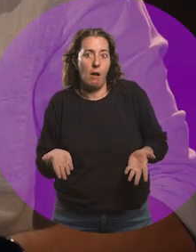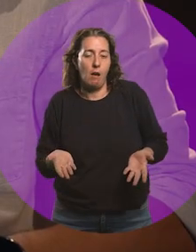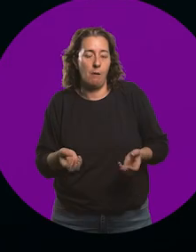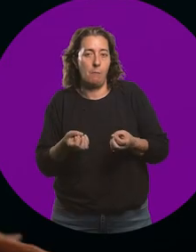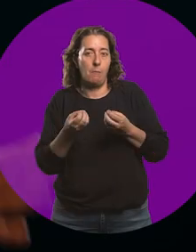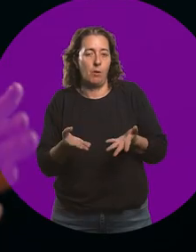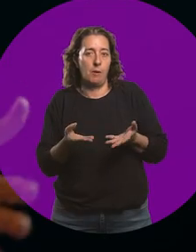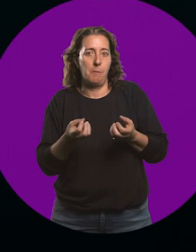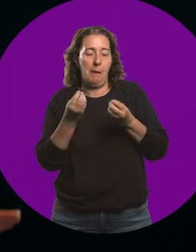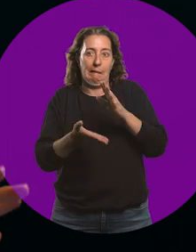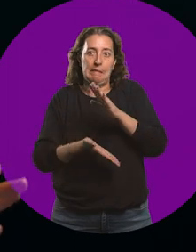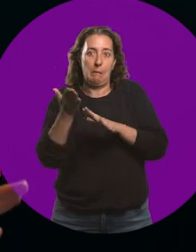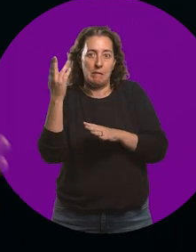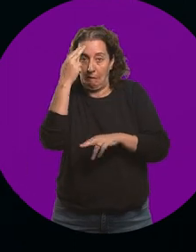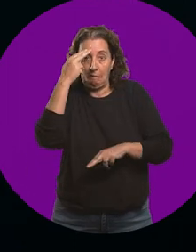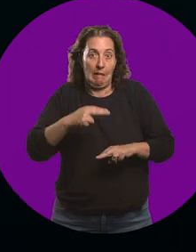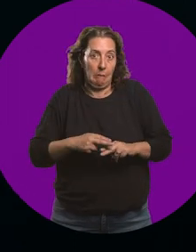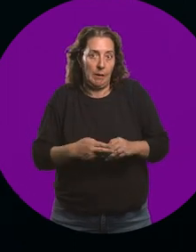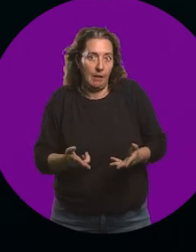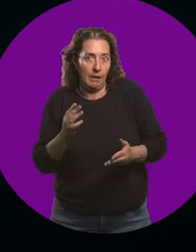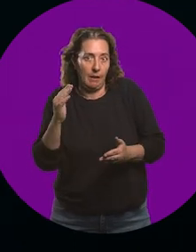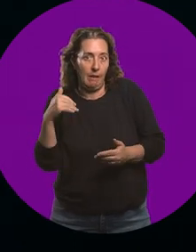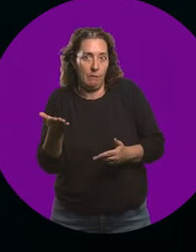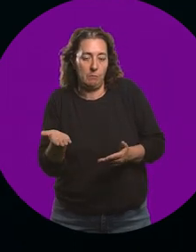para que se vaya, se enferme afuera.